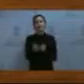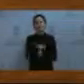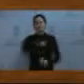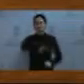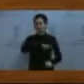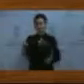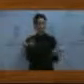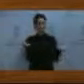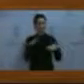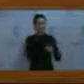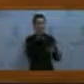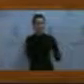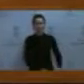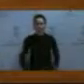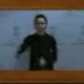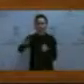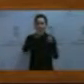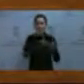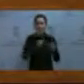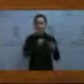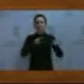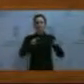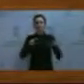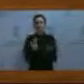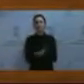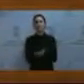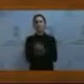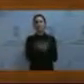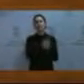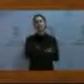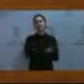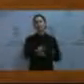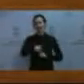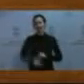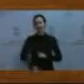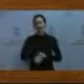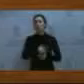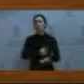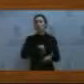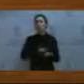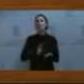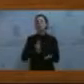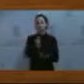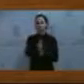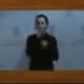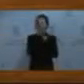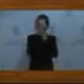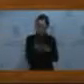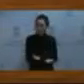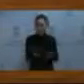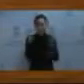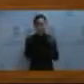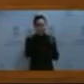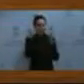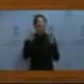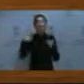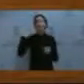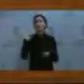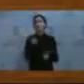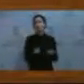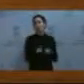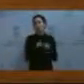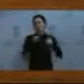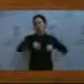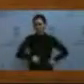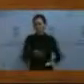que defendemos la posición o la proposición de ley que aquí se presenta. Hoy nos encontramos, como en aquella ocasión, tratando de sacar adelante